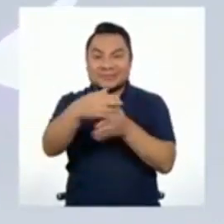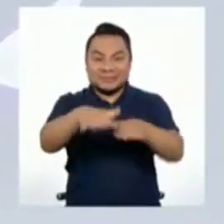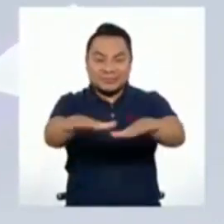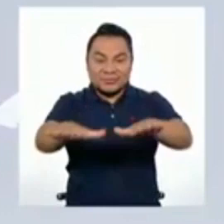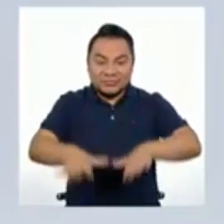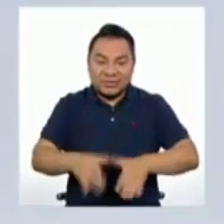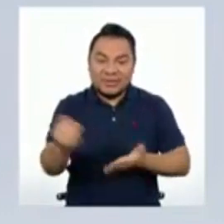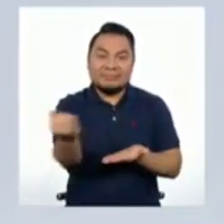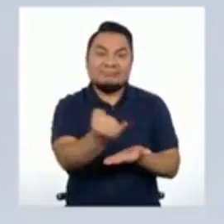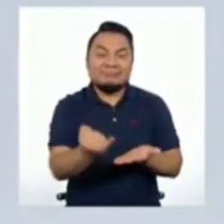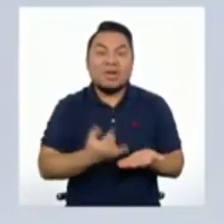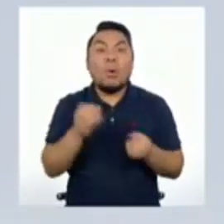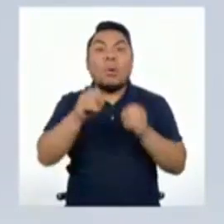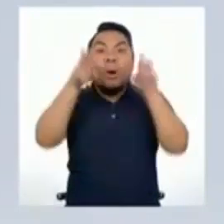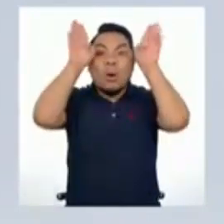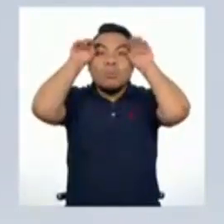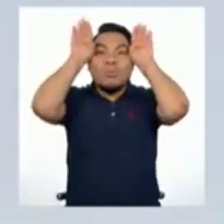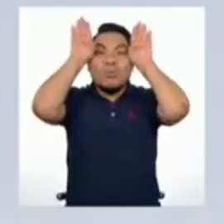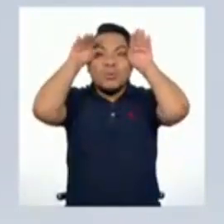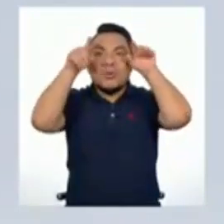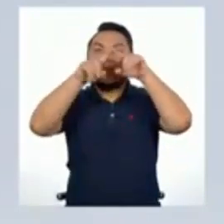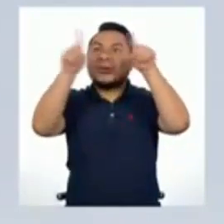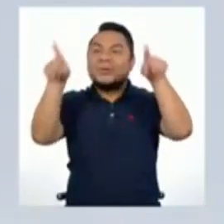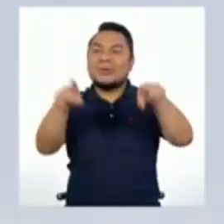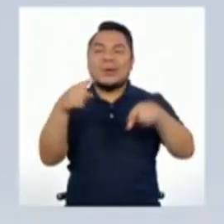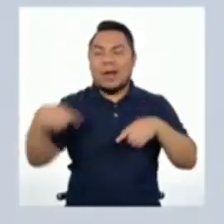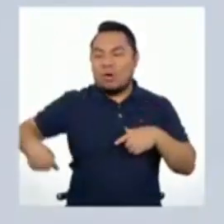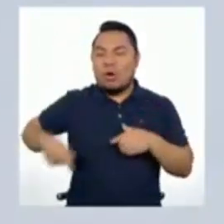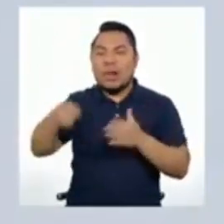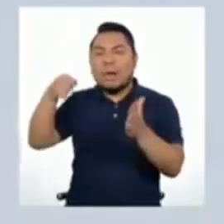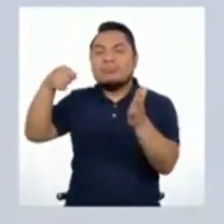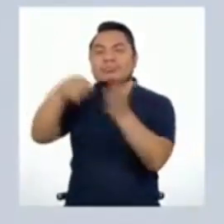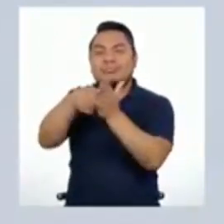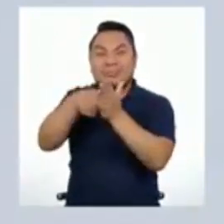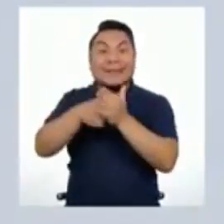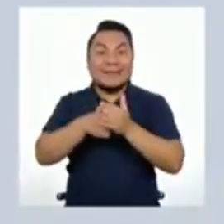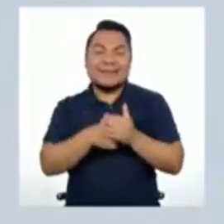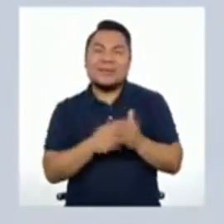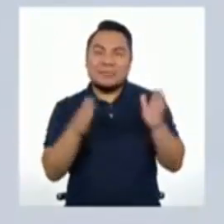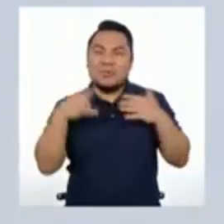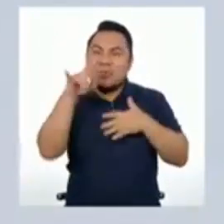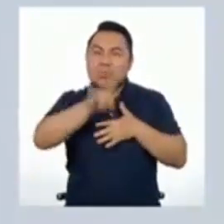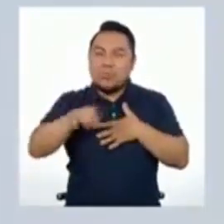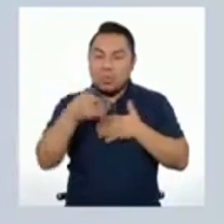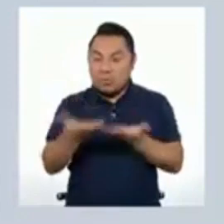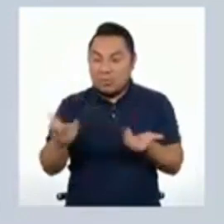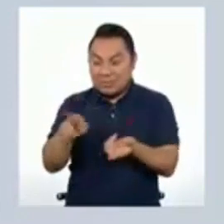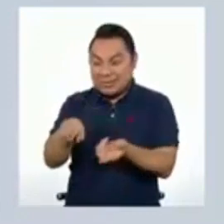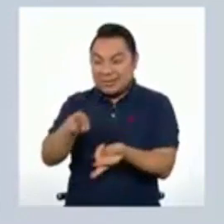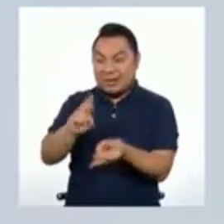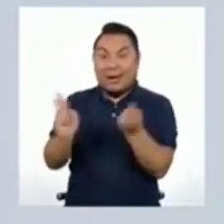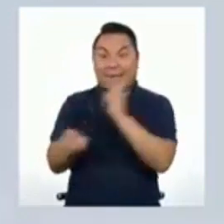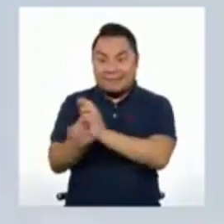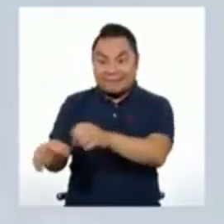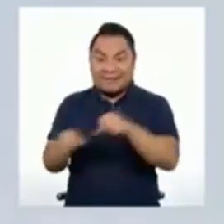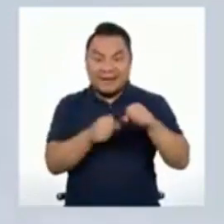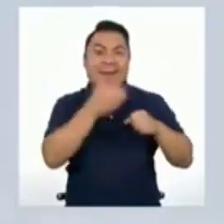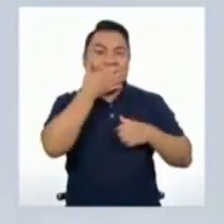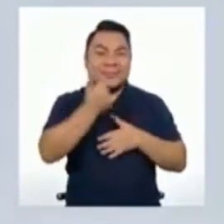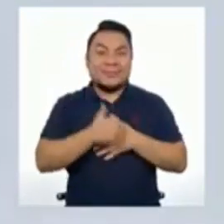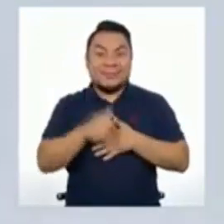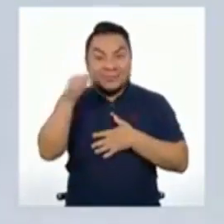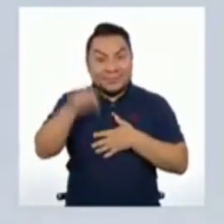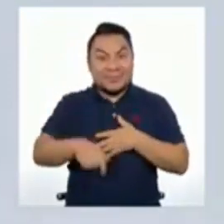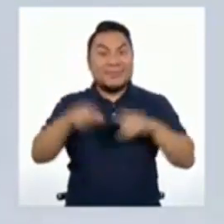usen, crear un burro con retazos de tela para ponerle la cola. Si podemos usar material reciclado, mucho mejor.